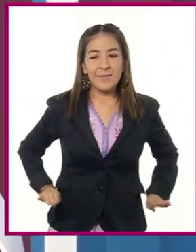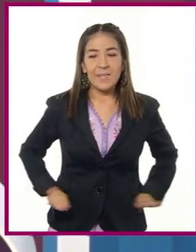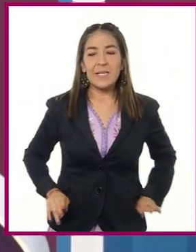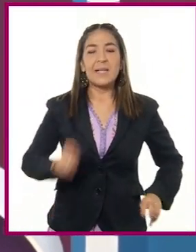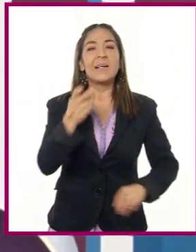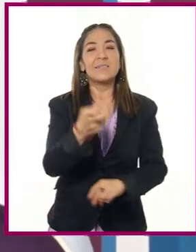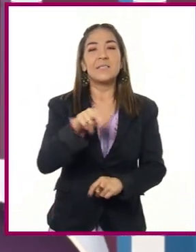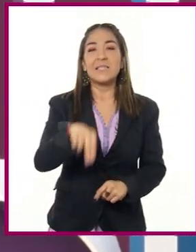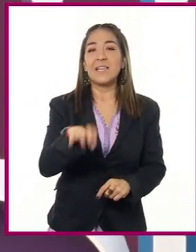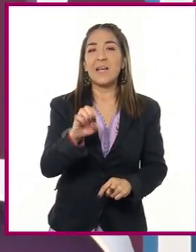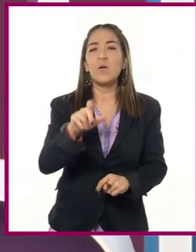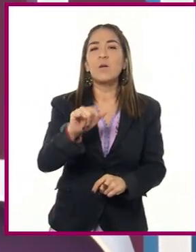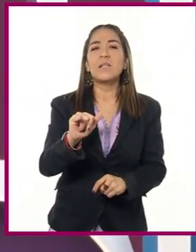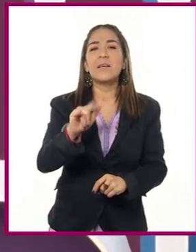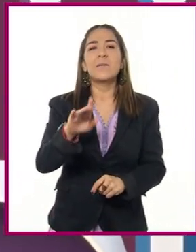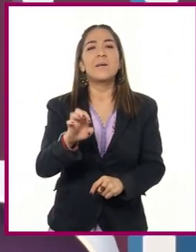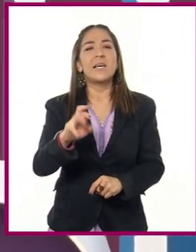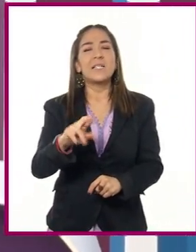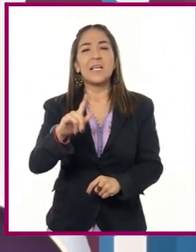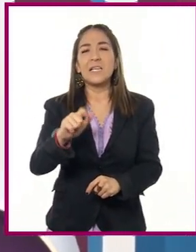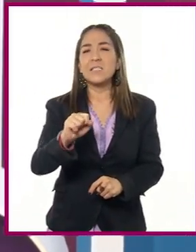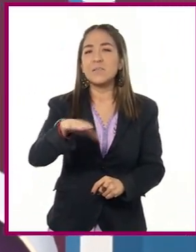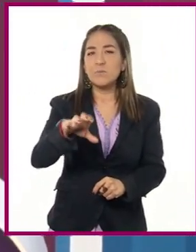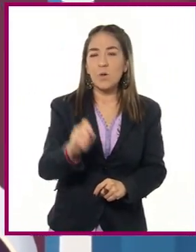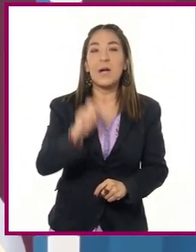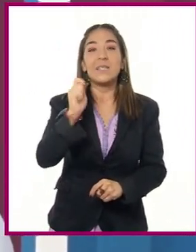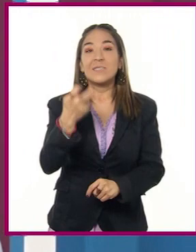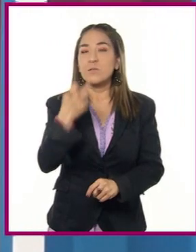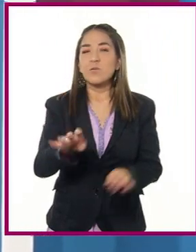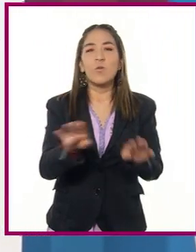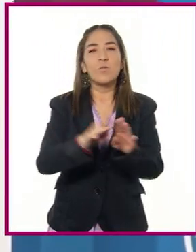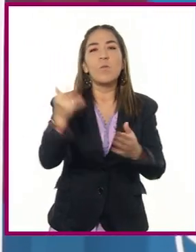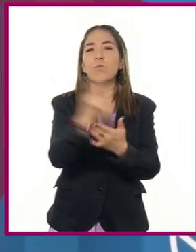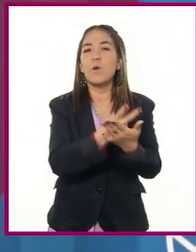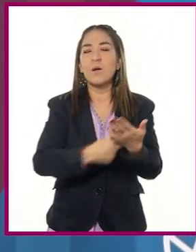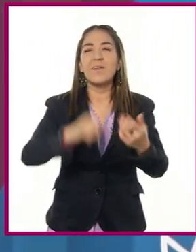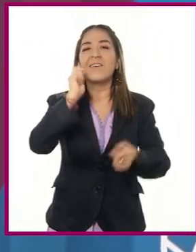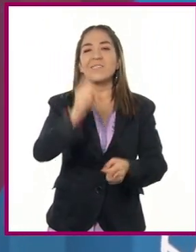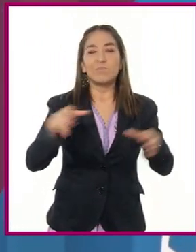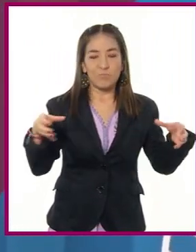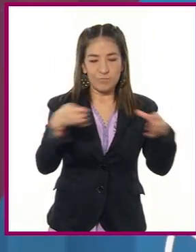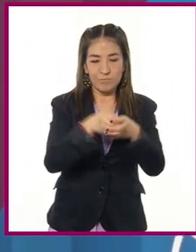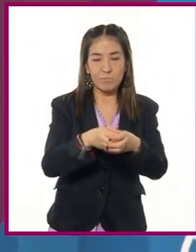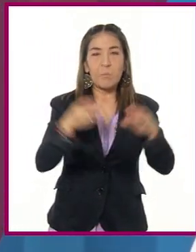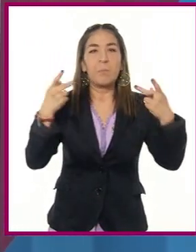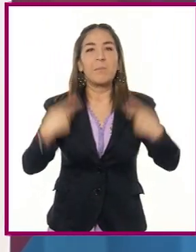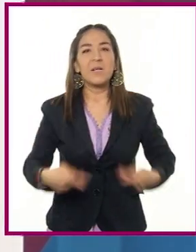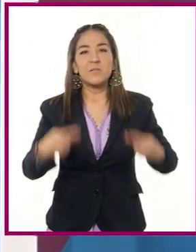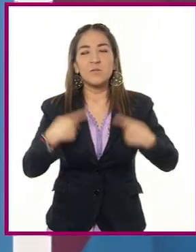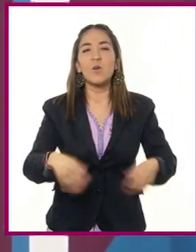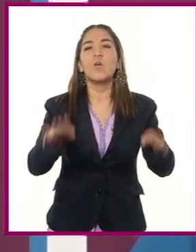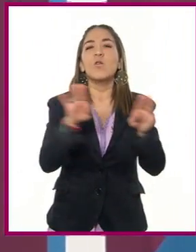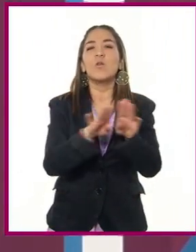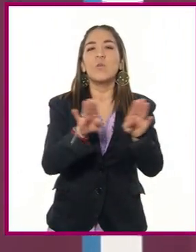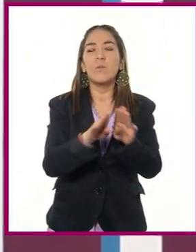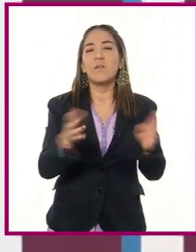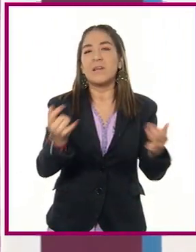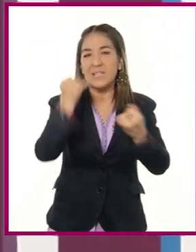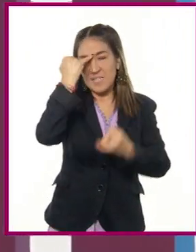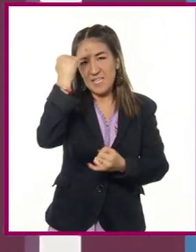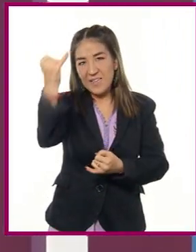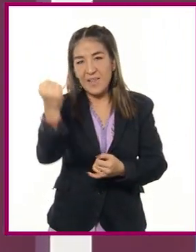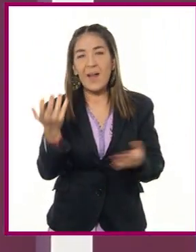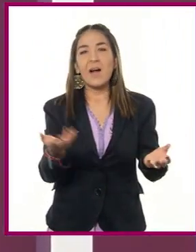neoliberalismo es en primer lugar y sobre todo un programa intelectual, es decir, un conjunto de